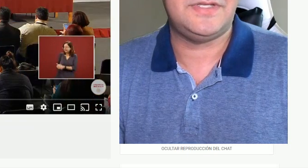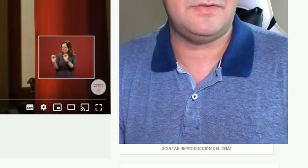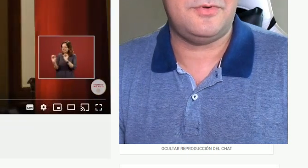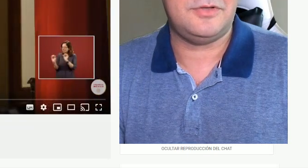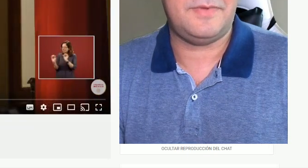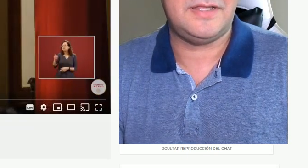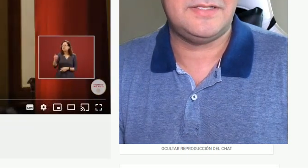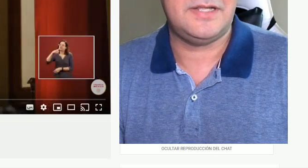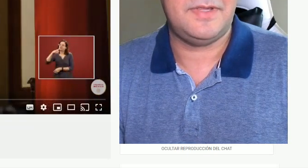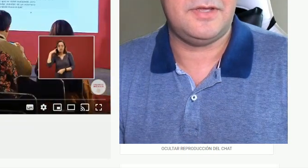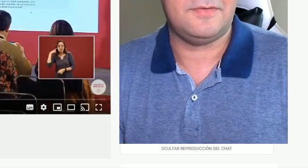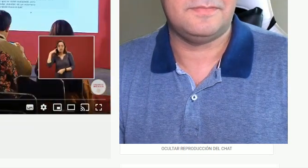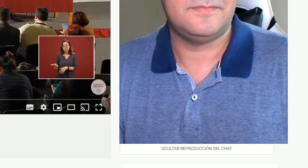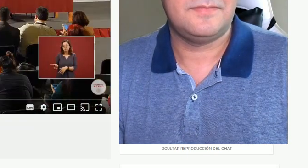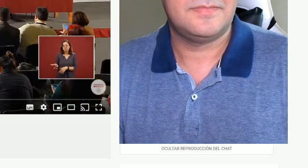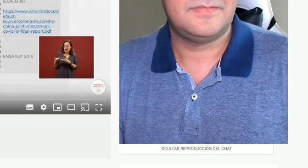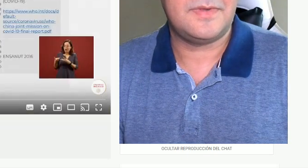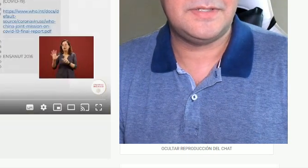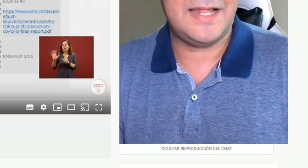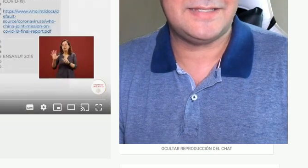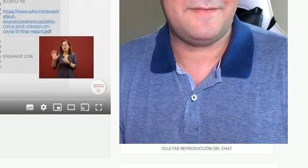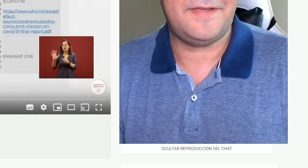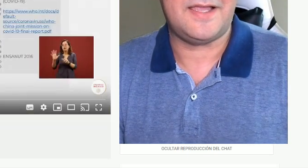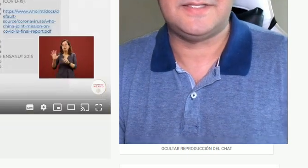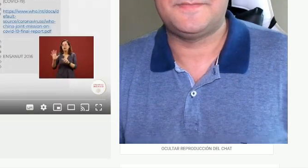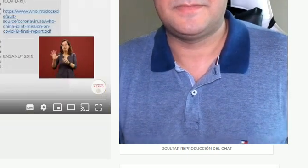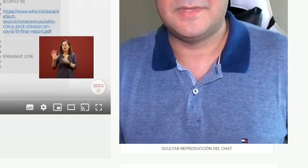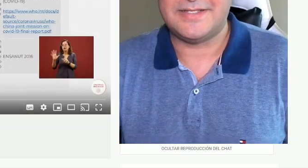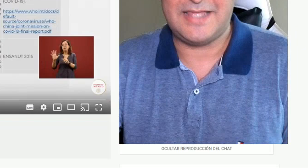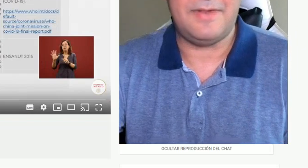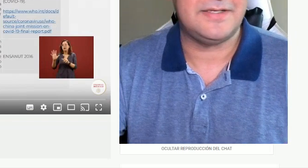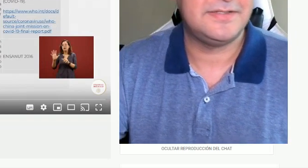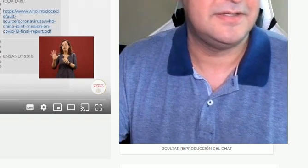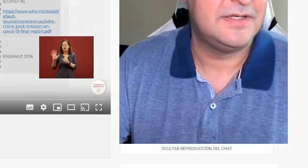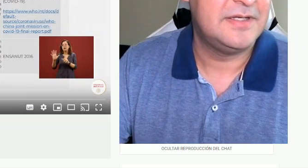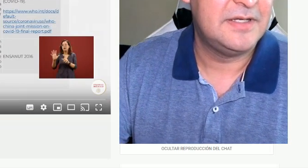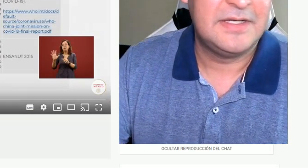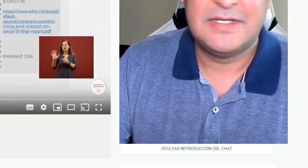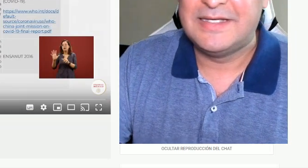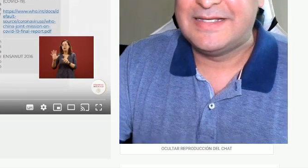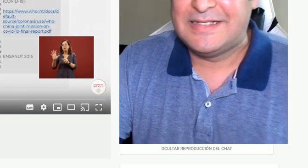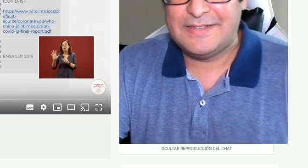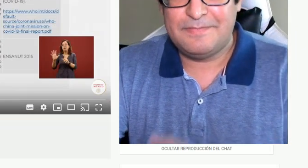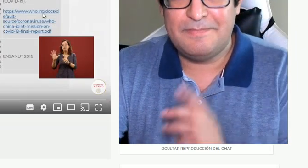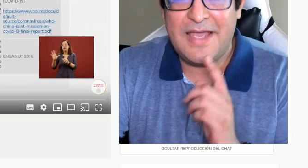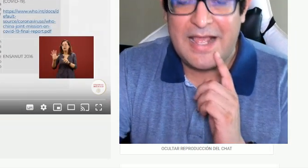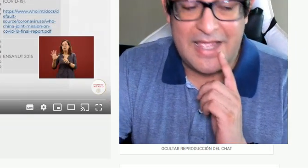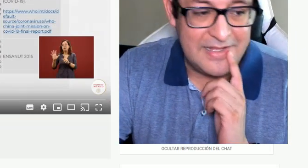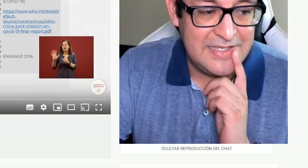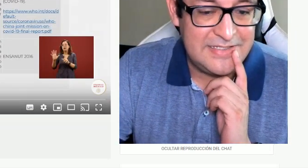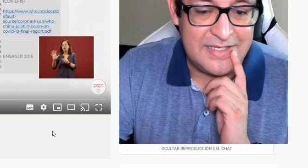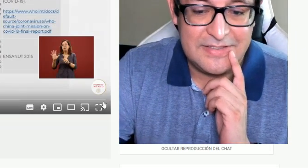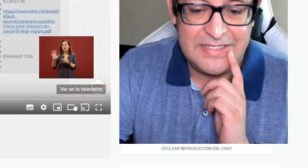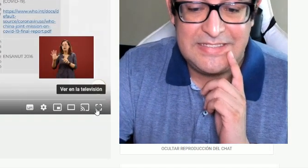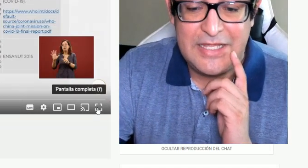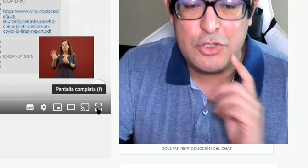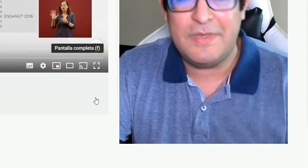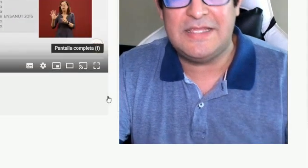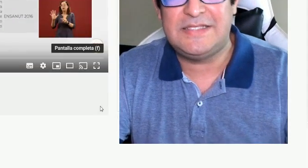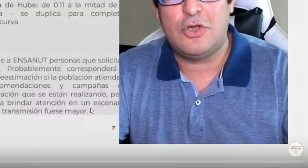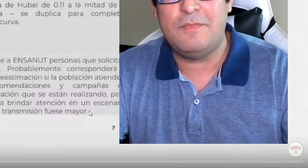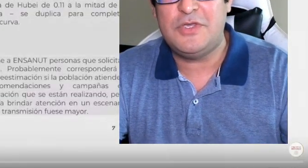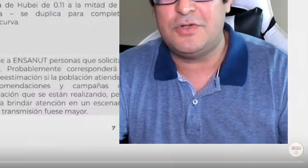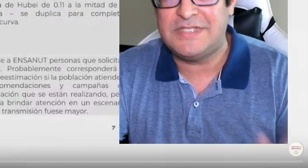pensar un poquito para atrás el vídeo no hace las gráficas las tablas vean acá dice de